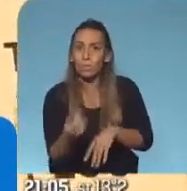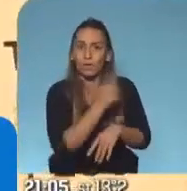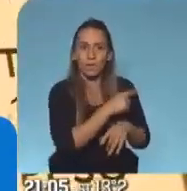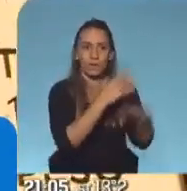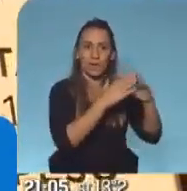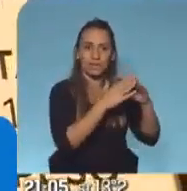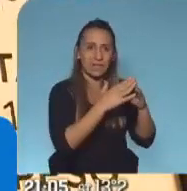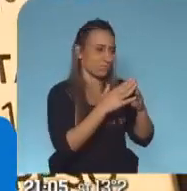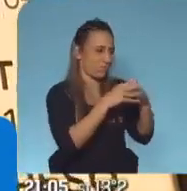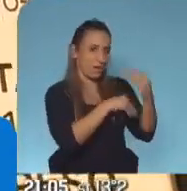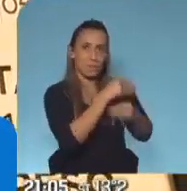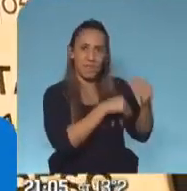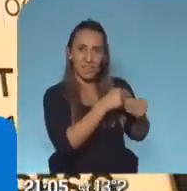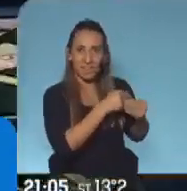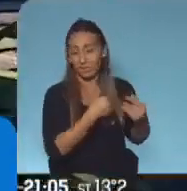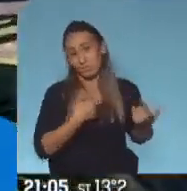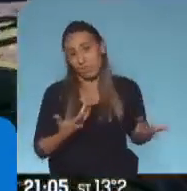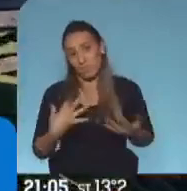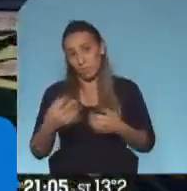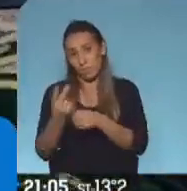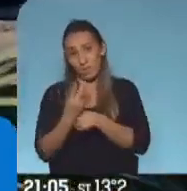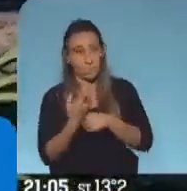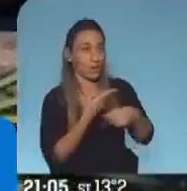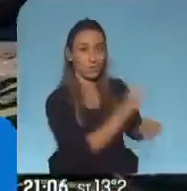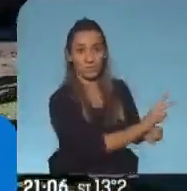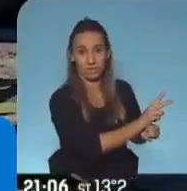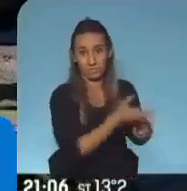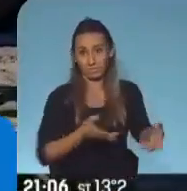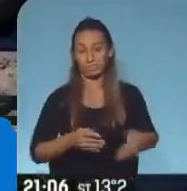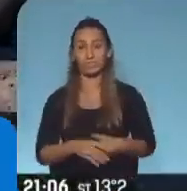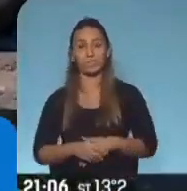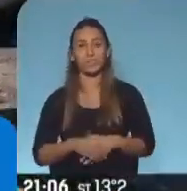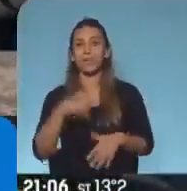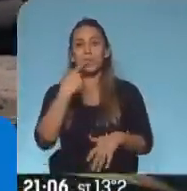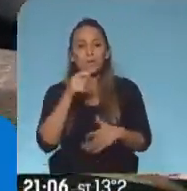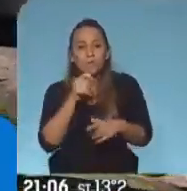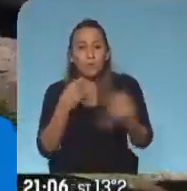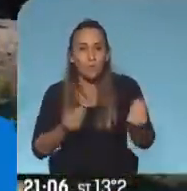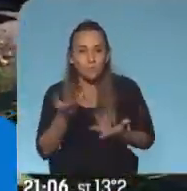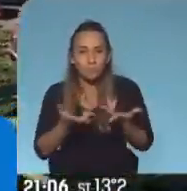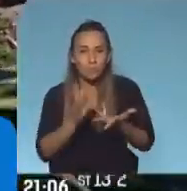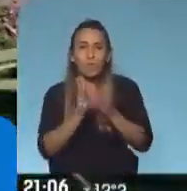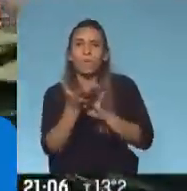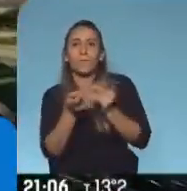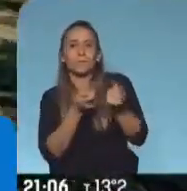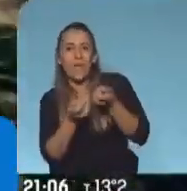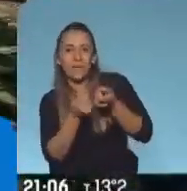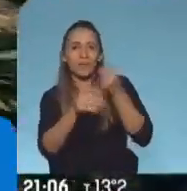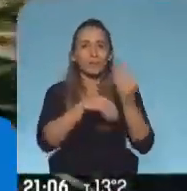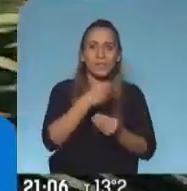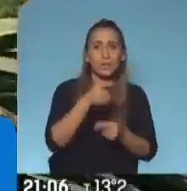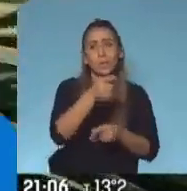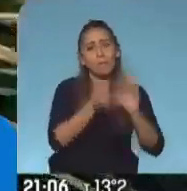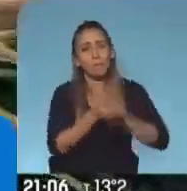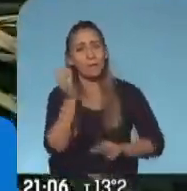Tenemos que cuidarlo, más por la familia. Darío, ¿cómo es el tema con la familia, no? Porque uno sale a trabajar, pero